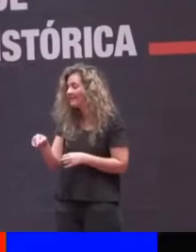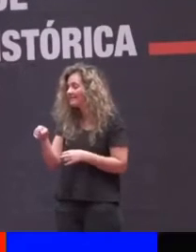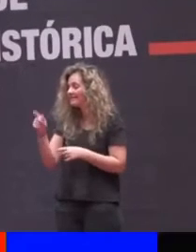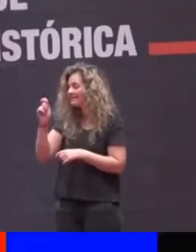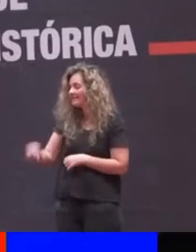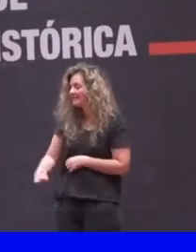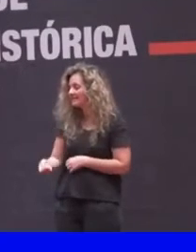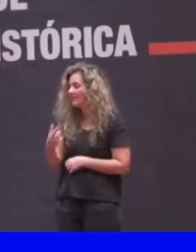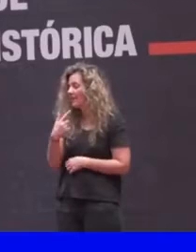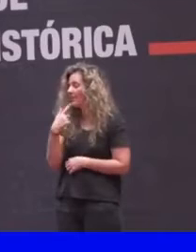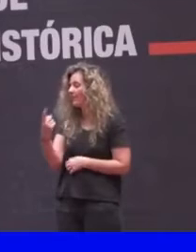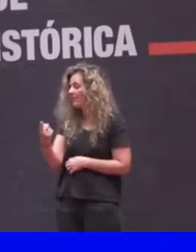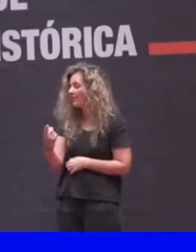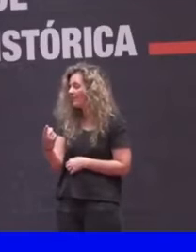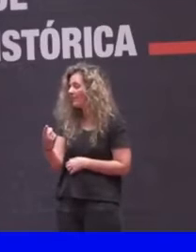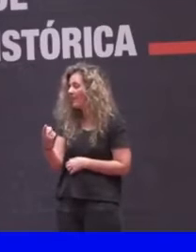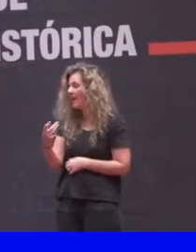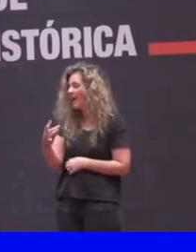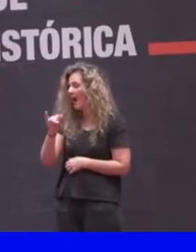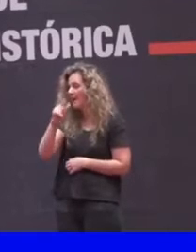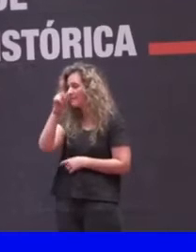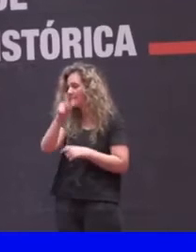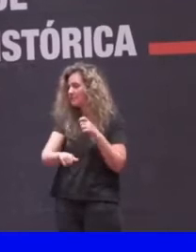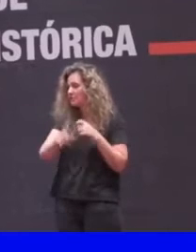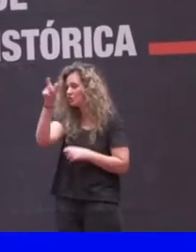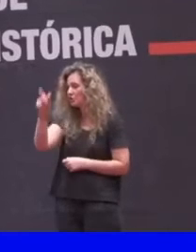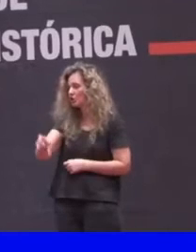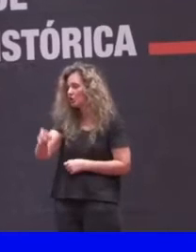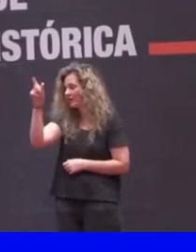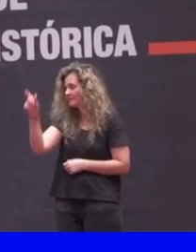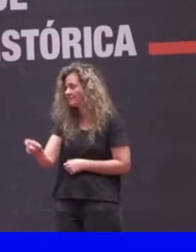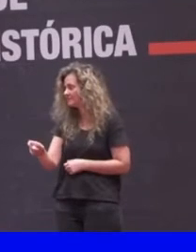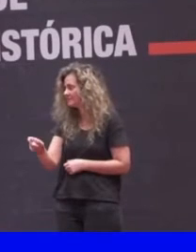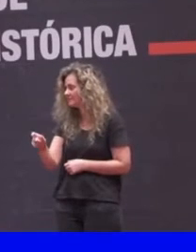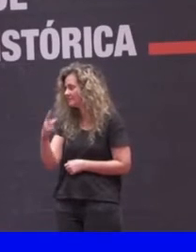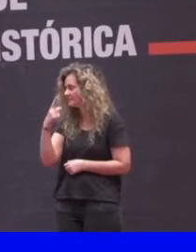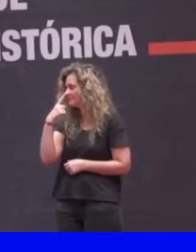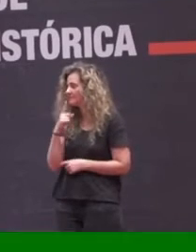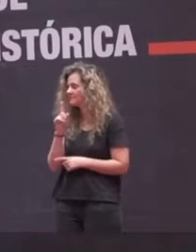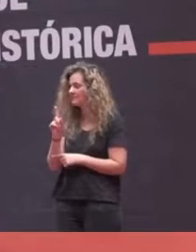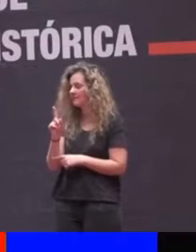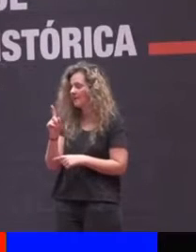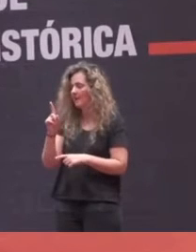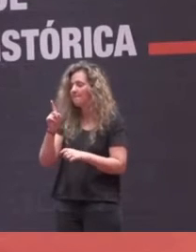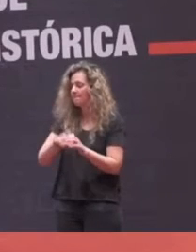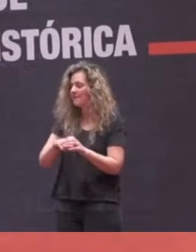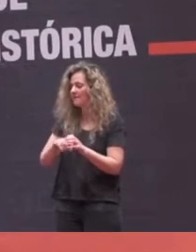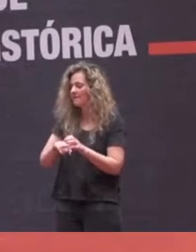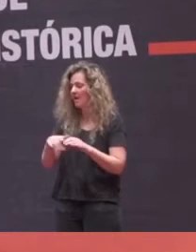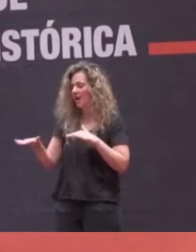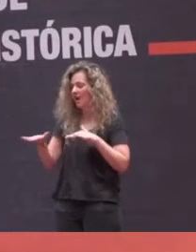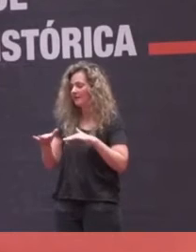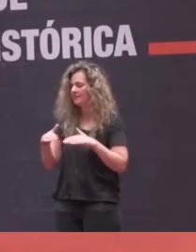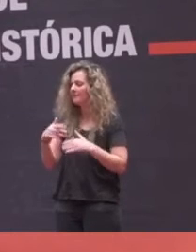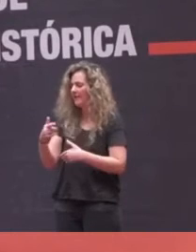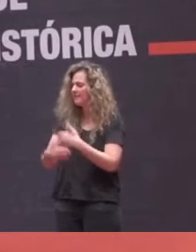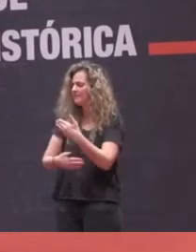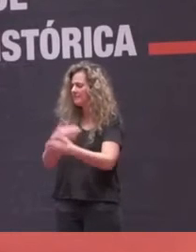sentencia, yo tengo que decir, hay personajes que participan muy activamente en todo este